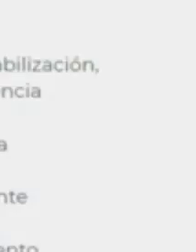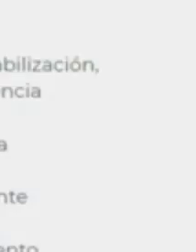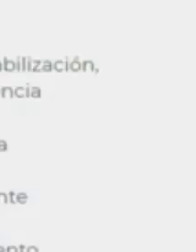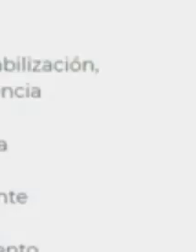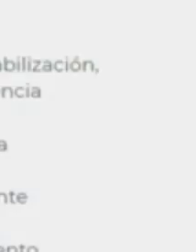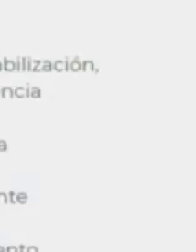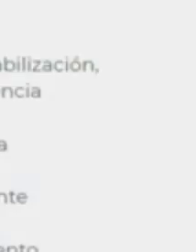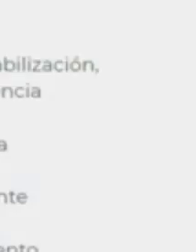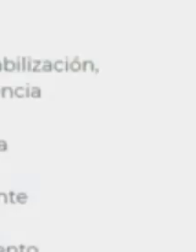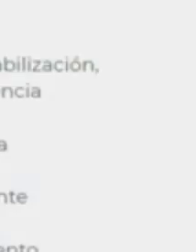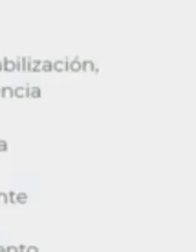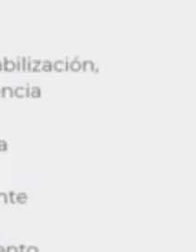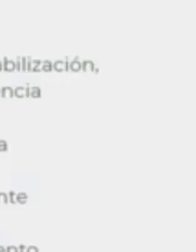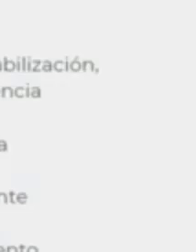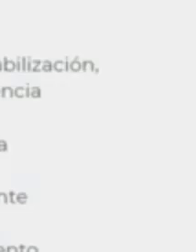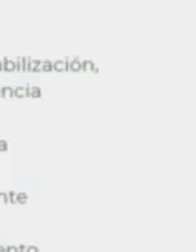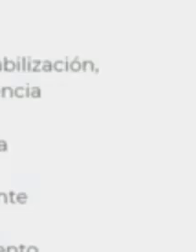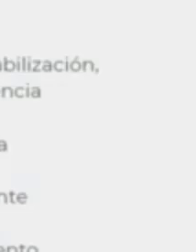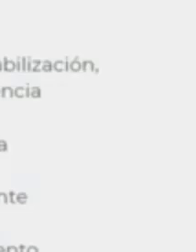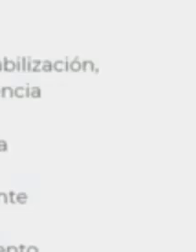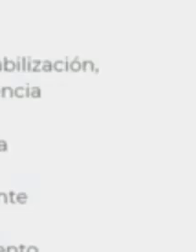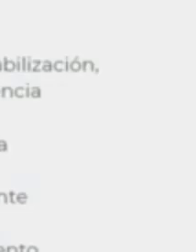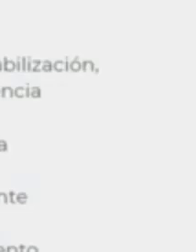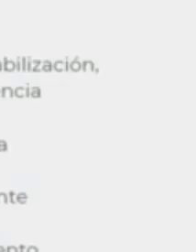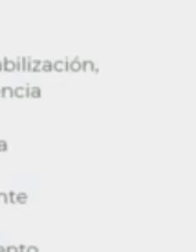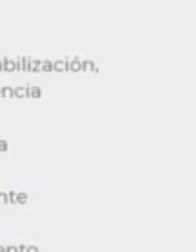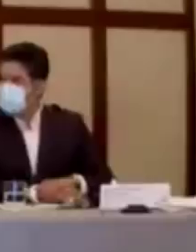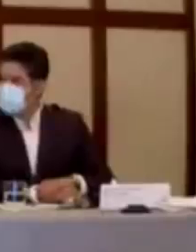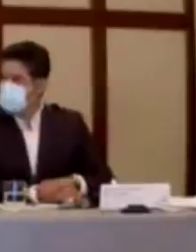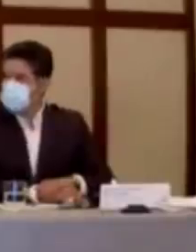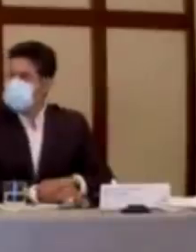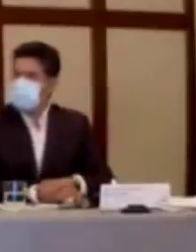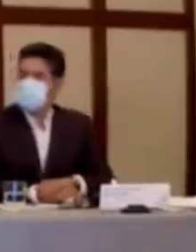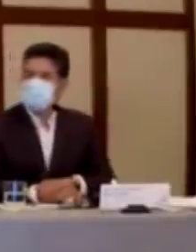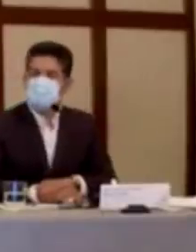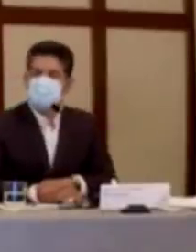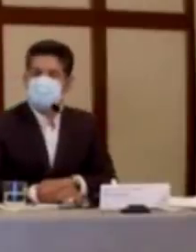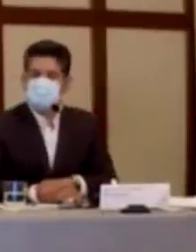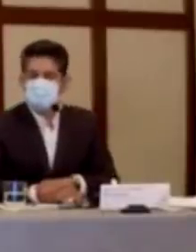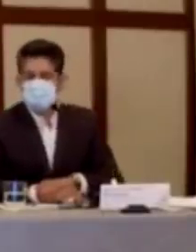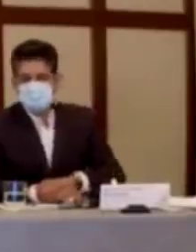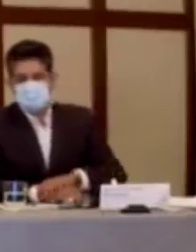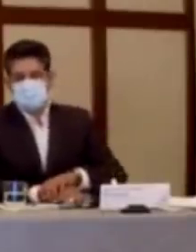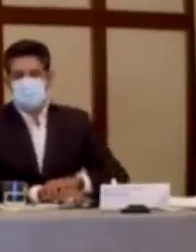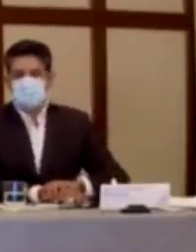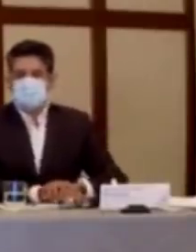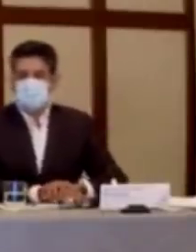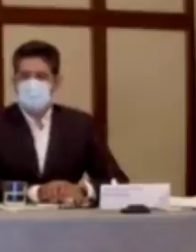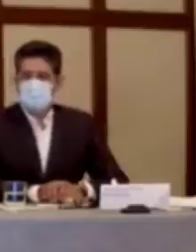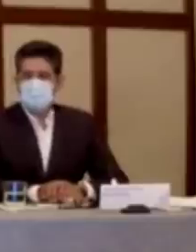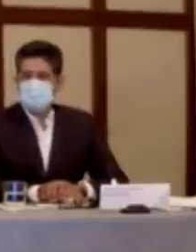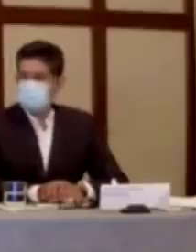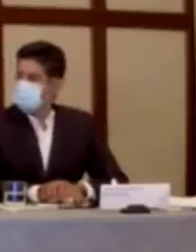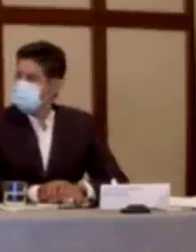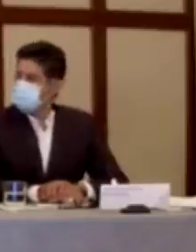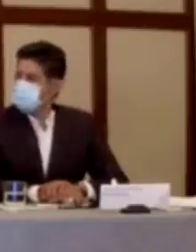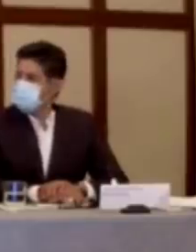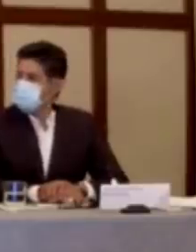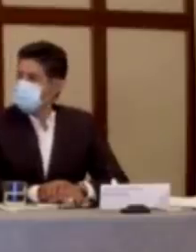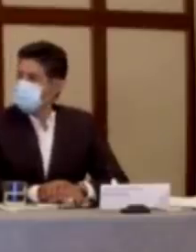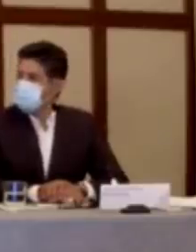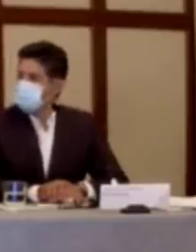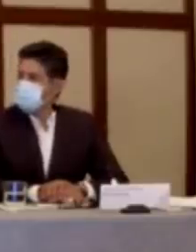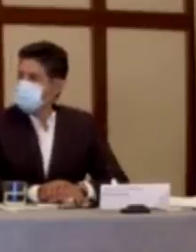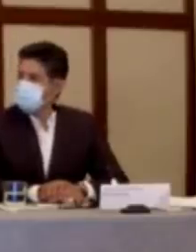de estabilidad, con tendencia de manera ligera, pero ya una tendencia a la baja, a pesar de que vamos en el